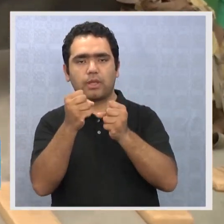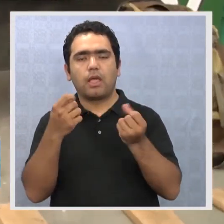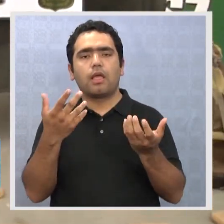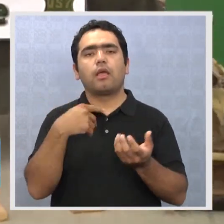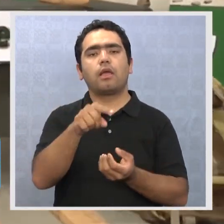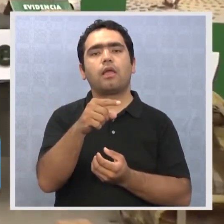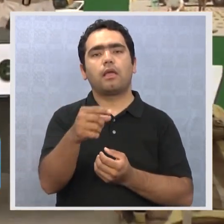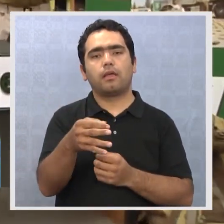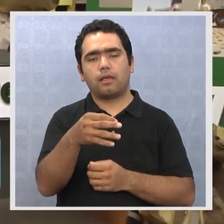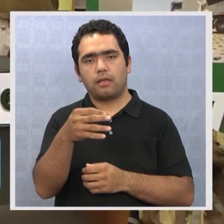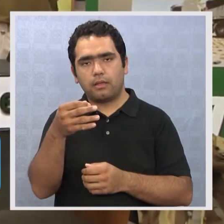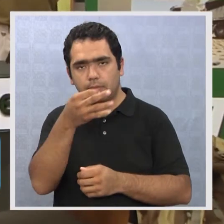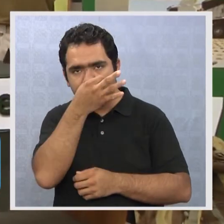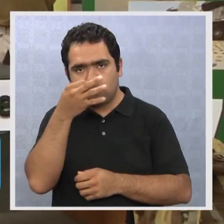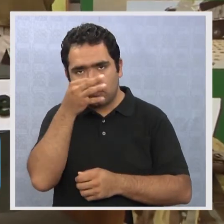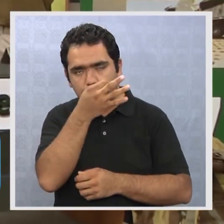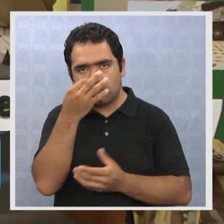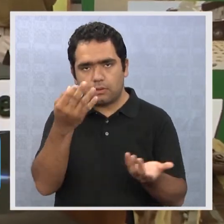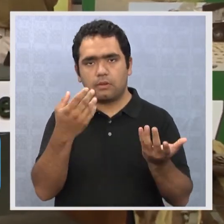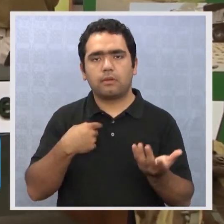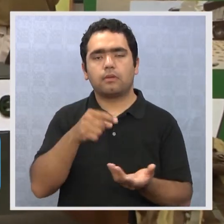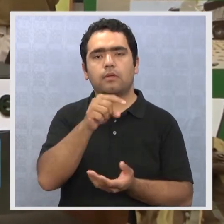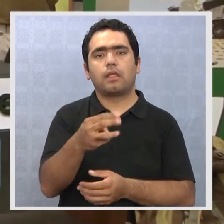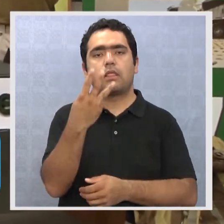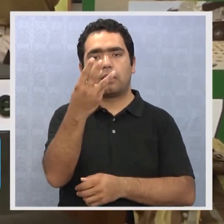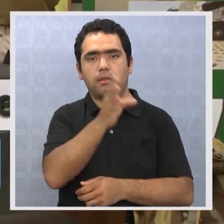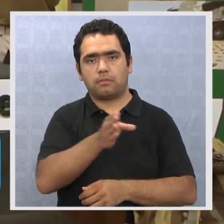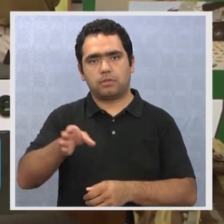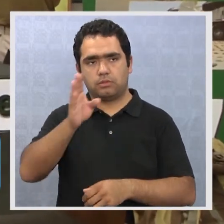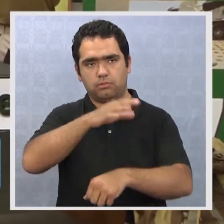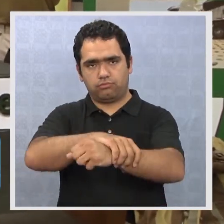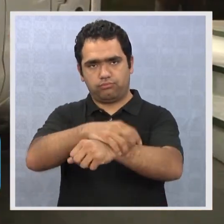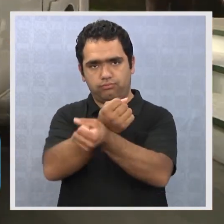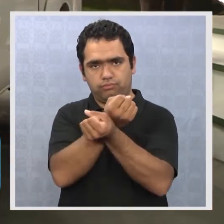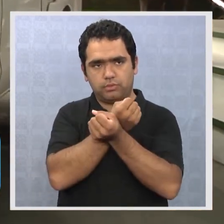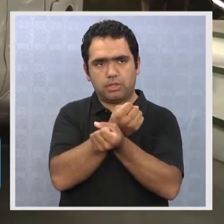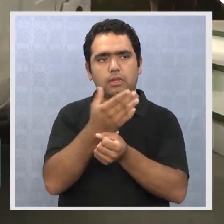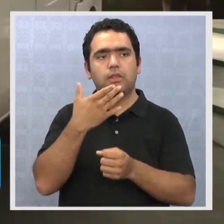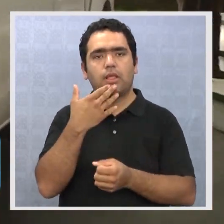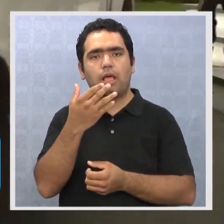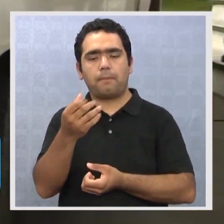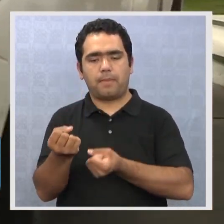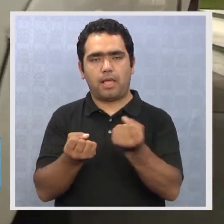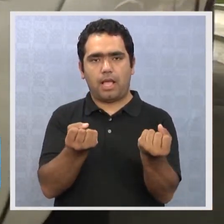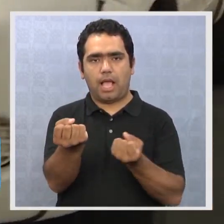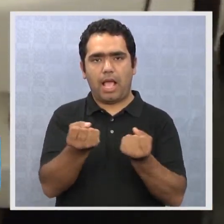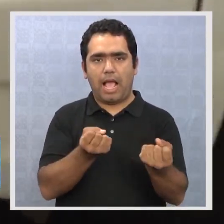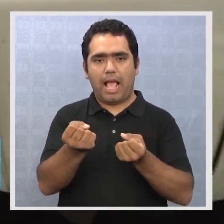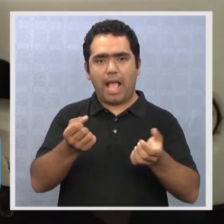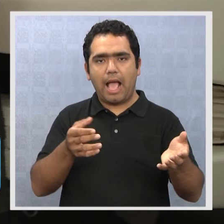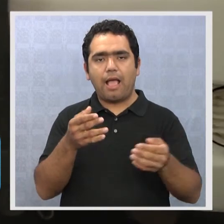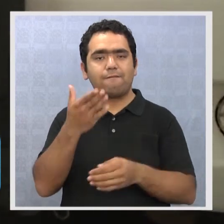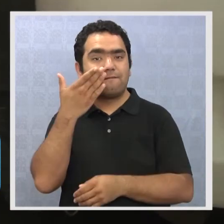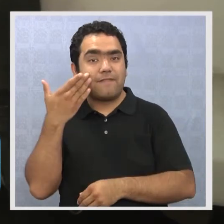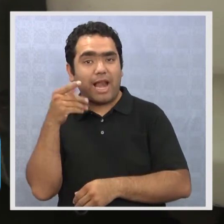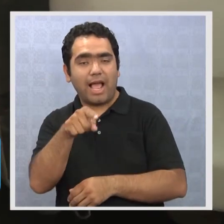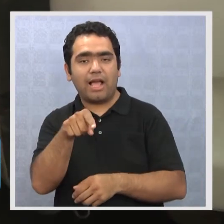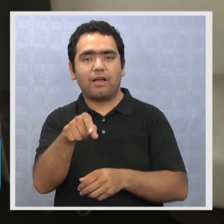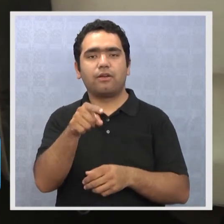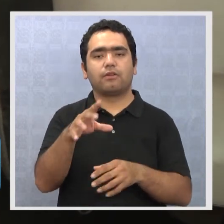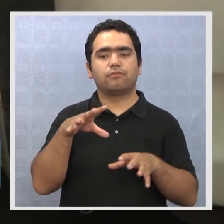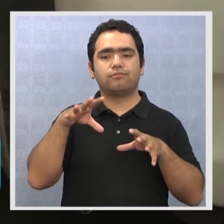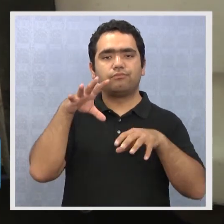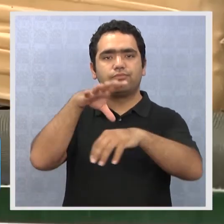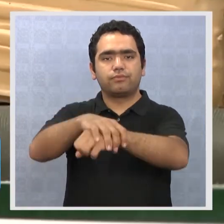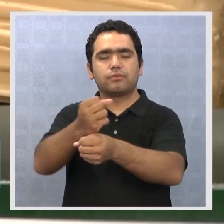de marihuana boliviana prensada deteniendo a tres personas e incautando también una camioneta toyota del año 2008 en la que